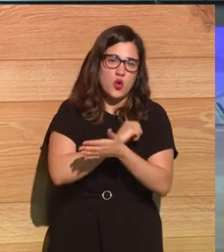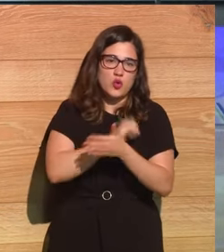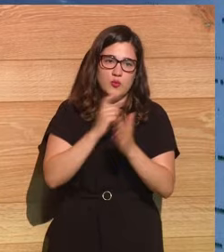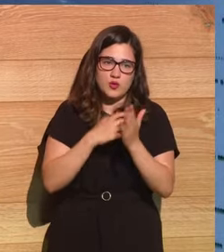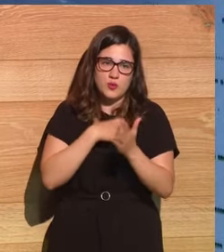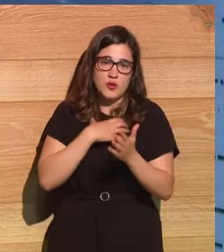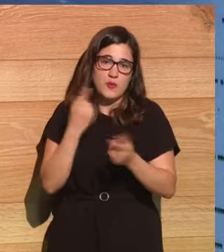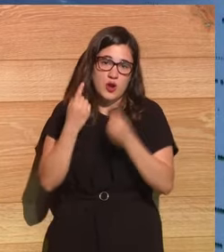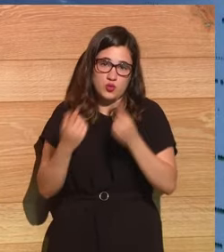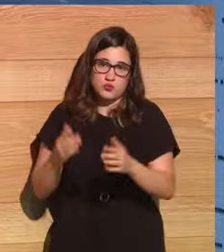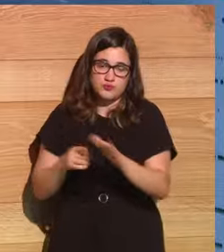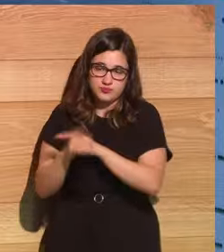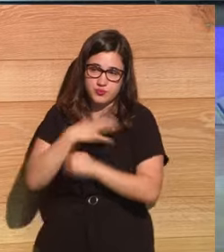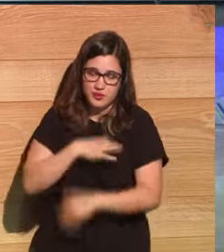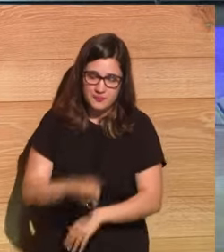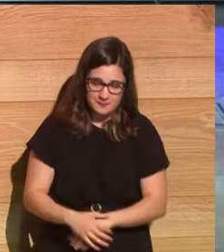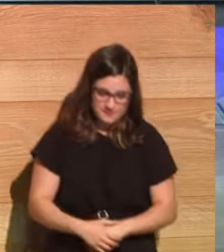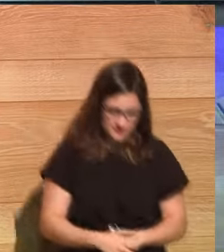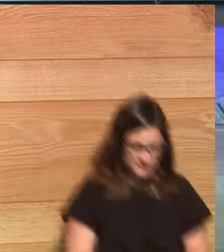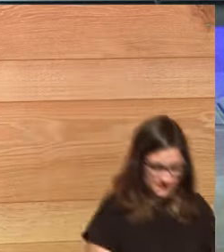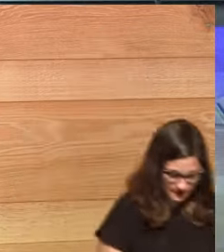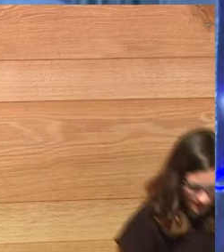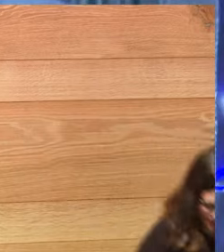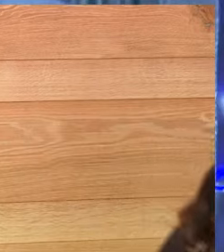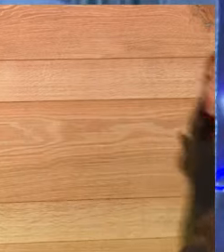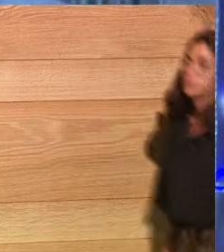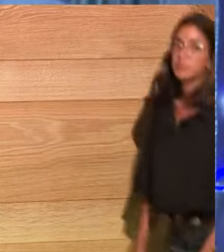algunos potenciar.